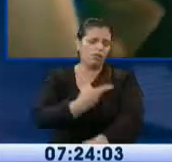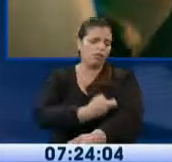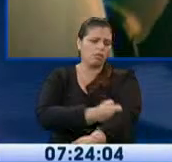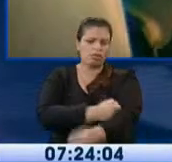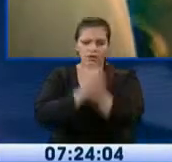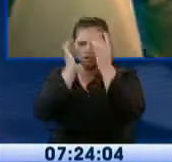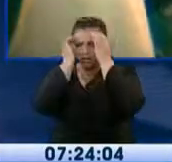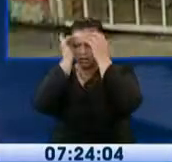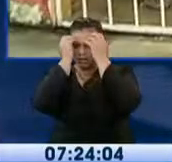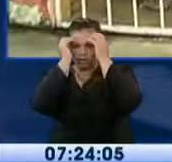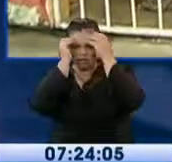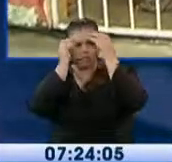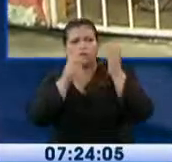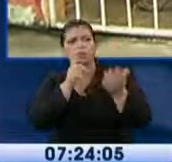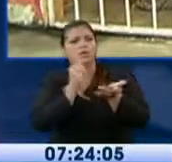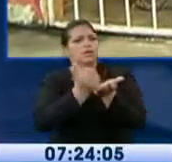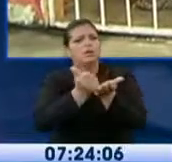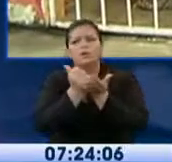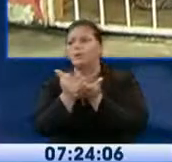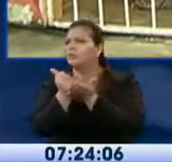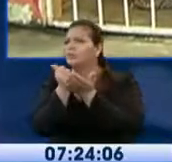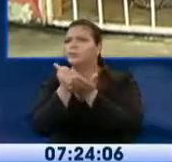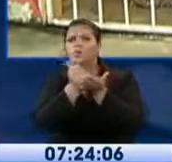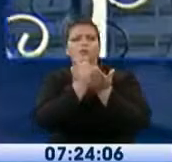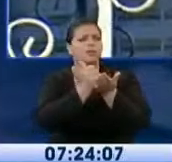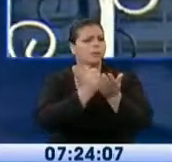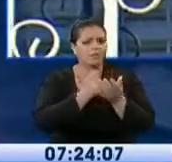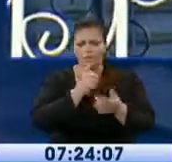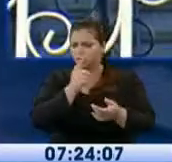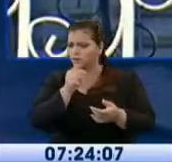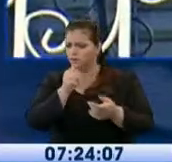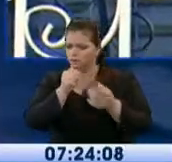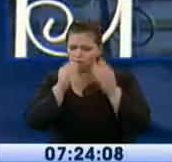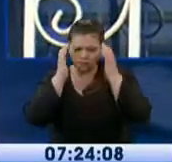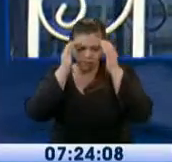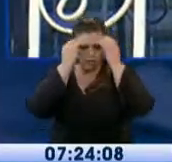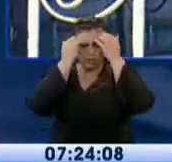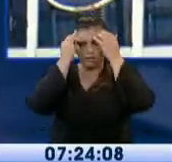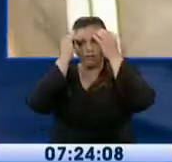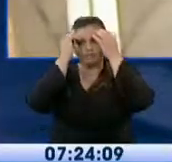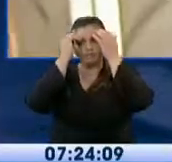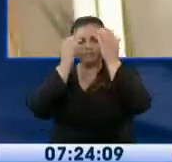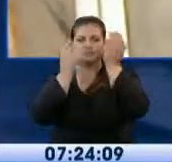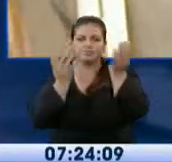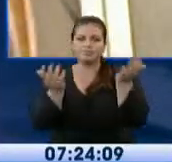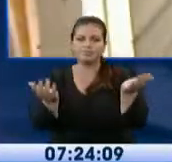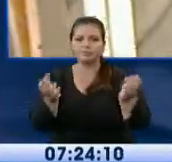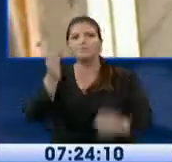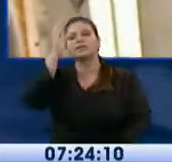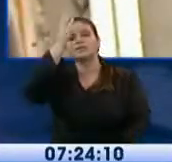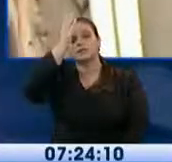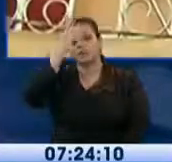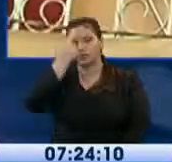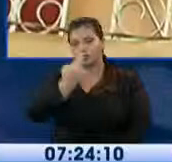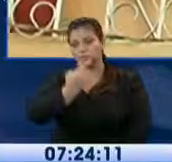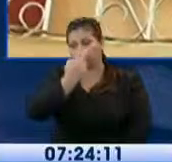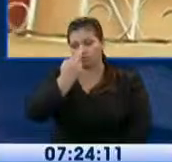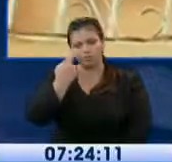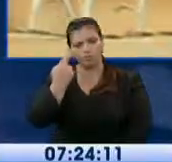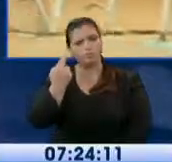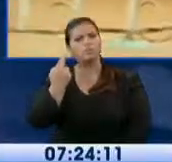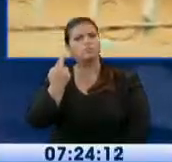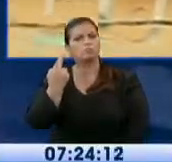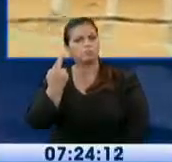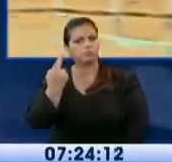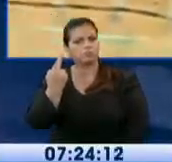ayuda de un centro apropiado para que él pueda rehabilitarse. Pero desgraciadamente, como en el caso de este